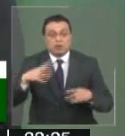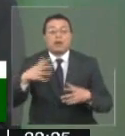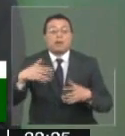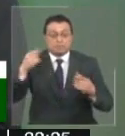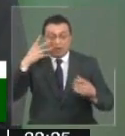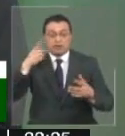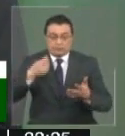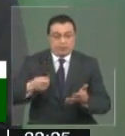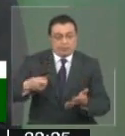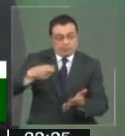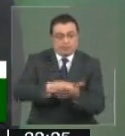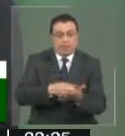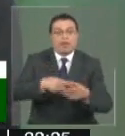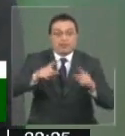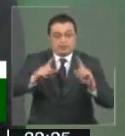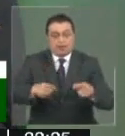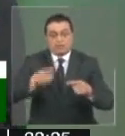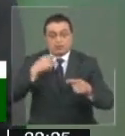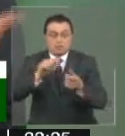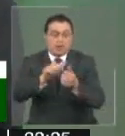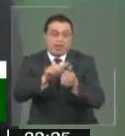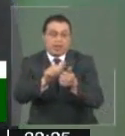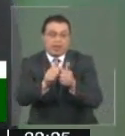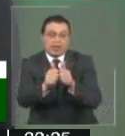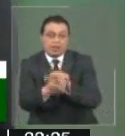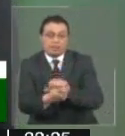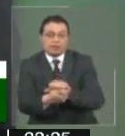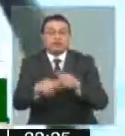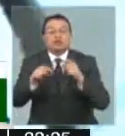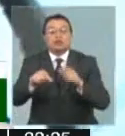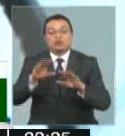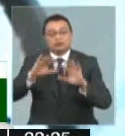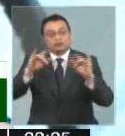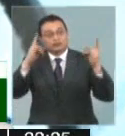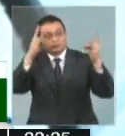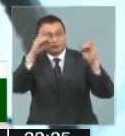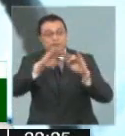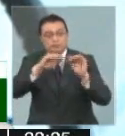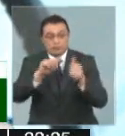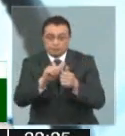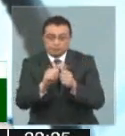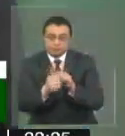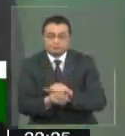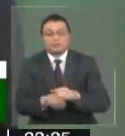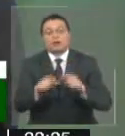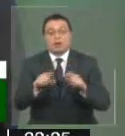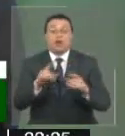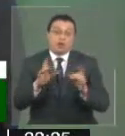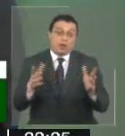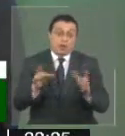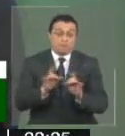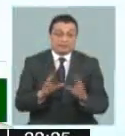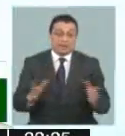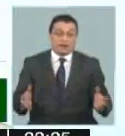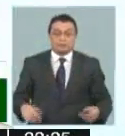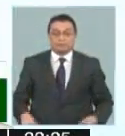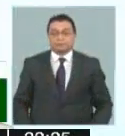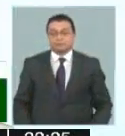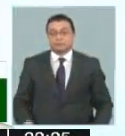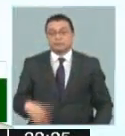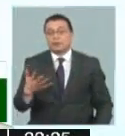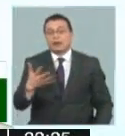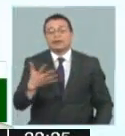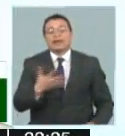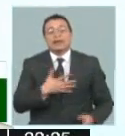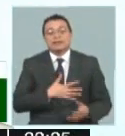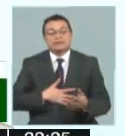invertir sobre una adaptación de su estructura por el turismo especial, claro. Uh-huh. Nicolás, ¿qué se